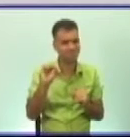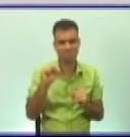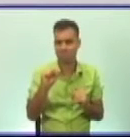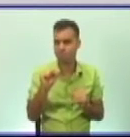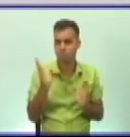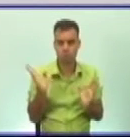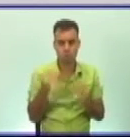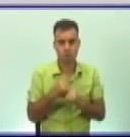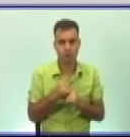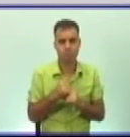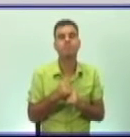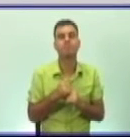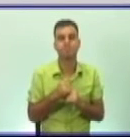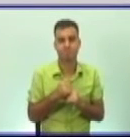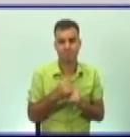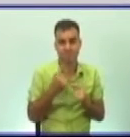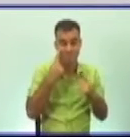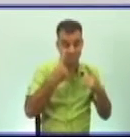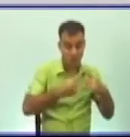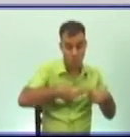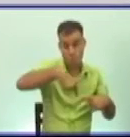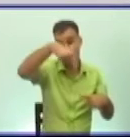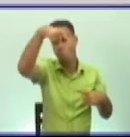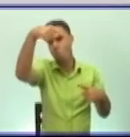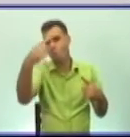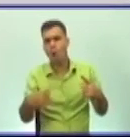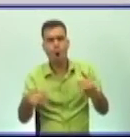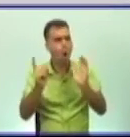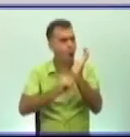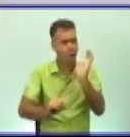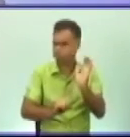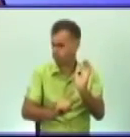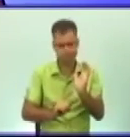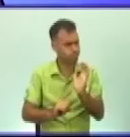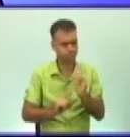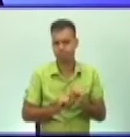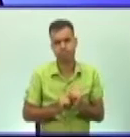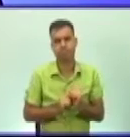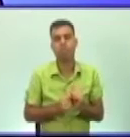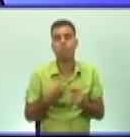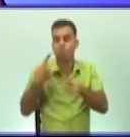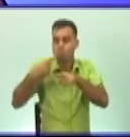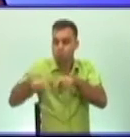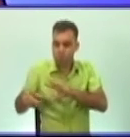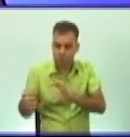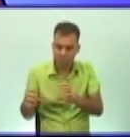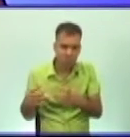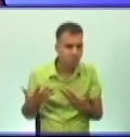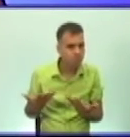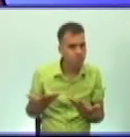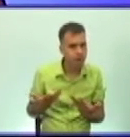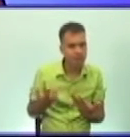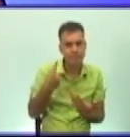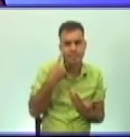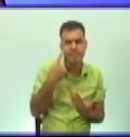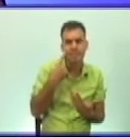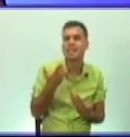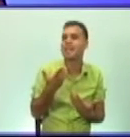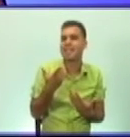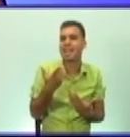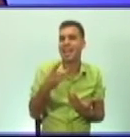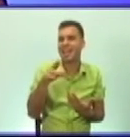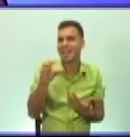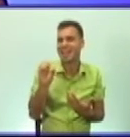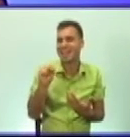amplitud de las corrientes no serían las máximas. Hay otras formas de identificar cuando el circuito está en